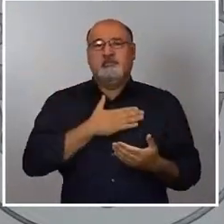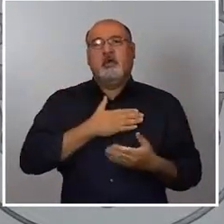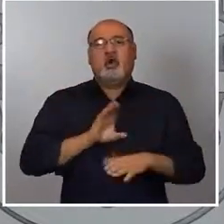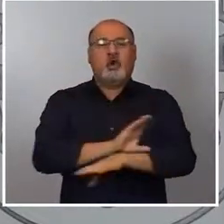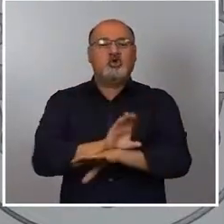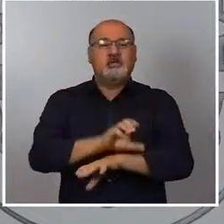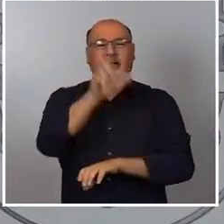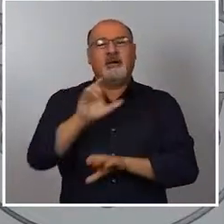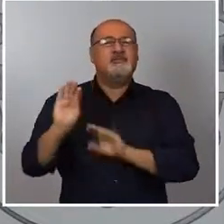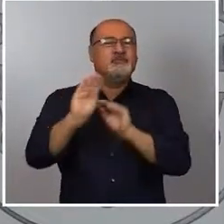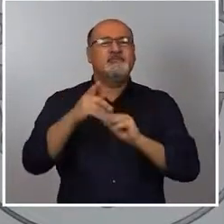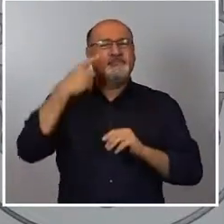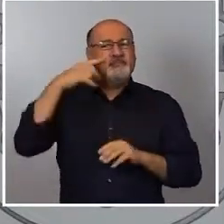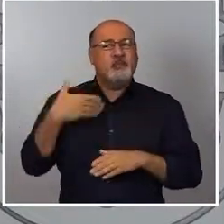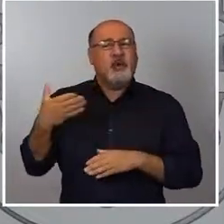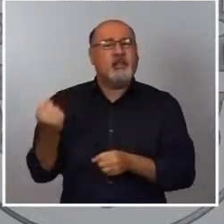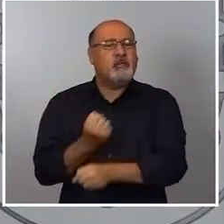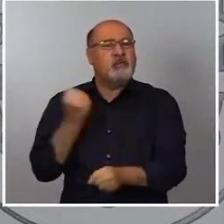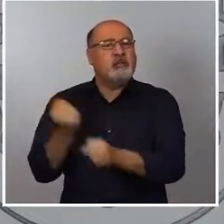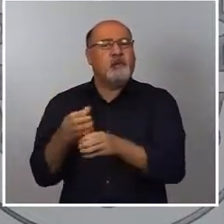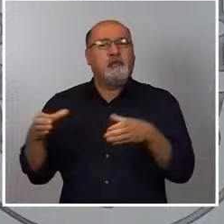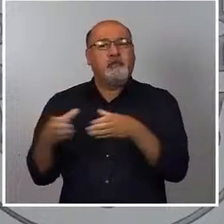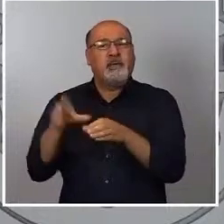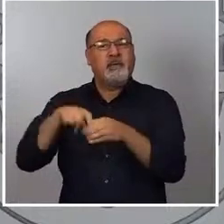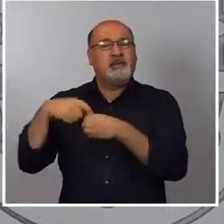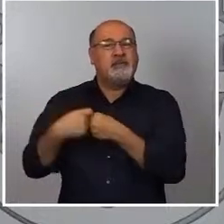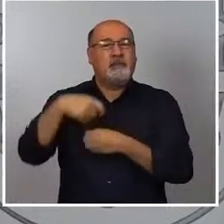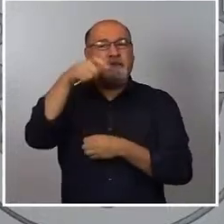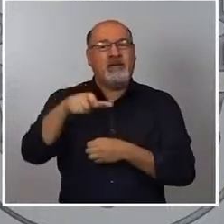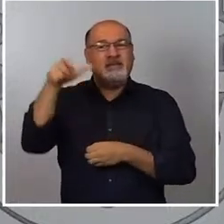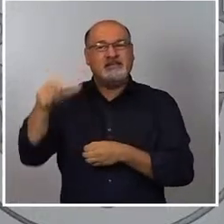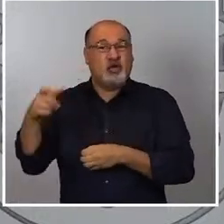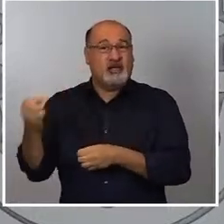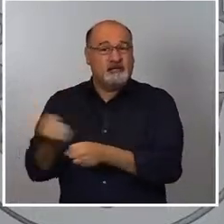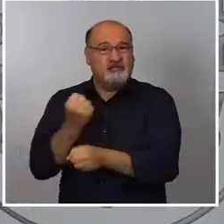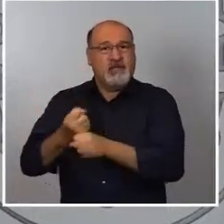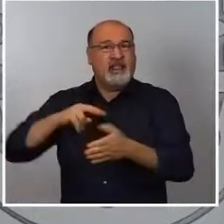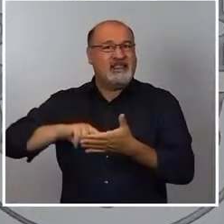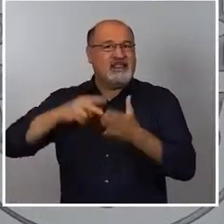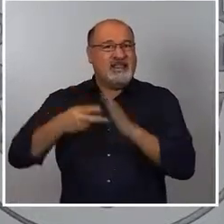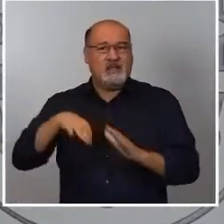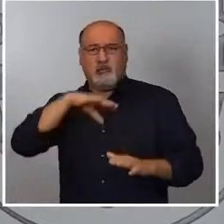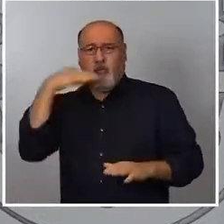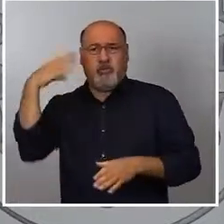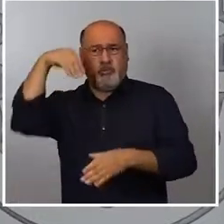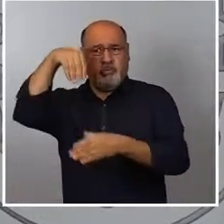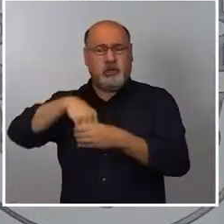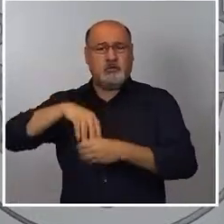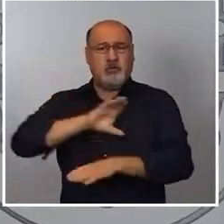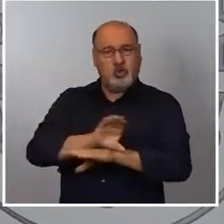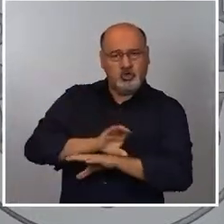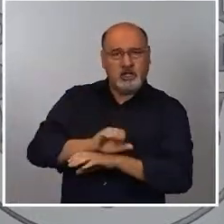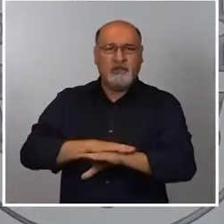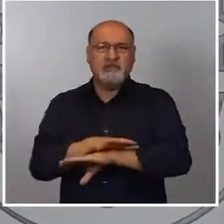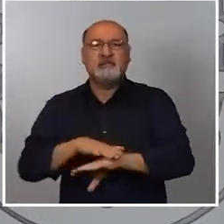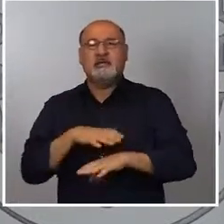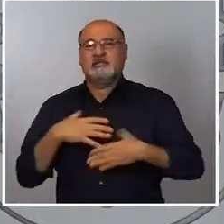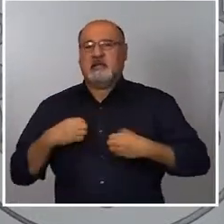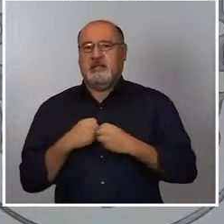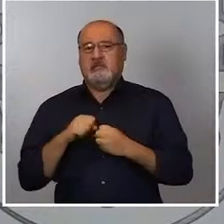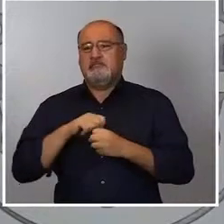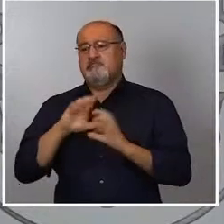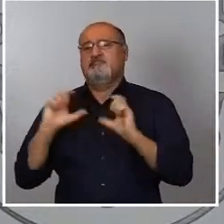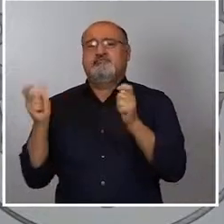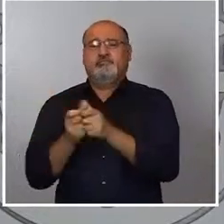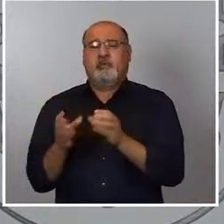trabajo que han hecho las personas que han trabajado las personas técnicas de las consejerías y del ministerio de sanidad para tener este manual de